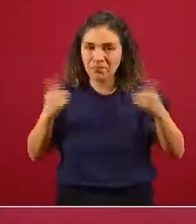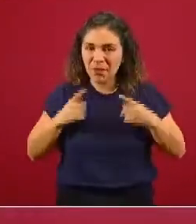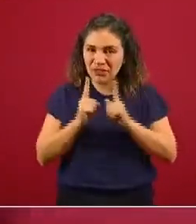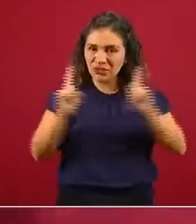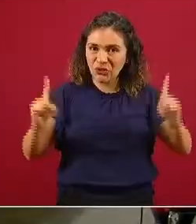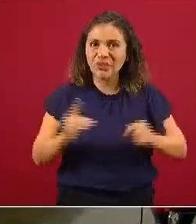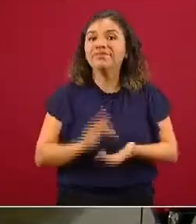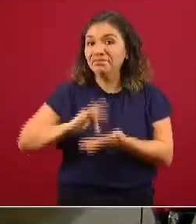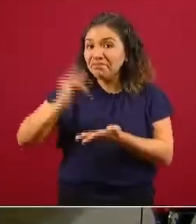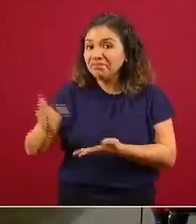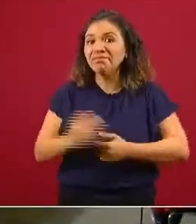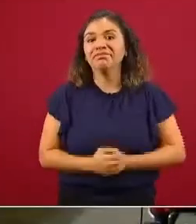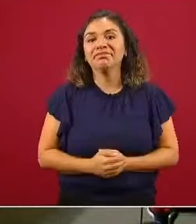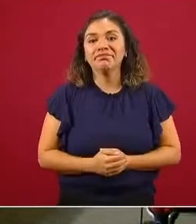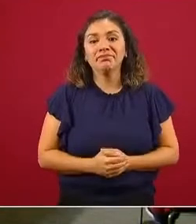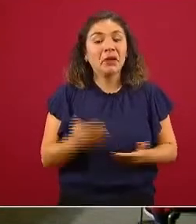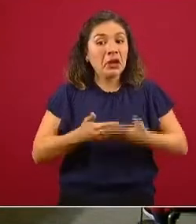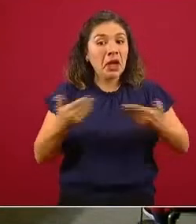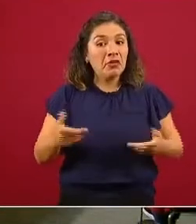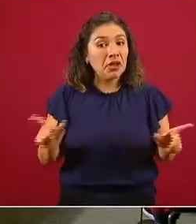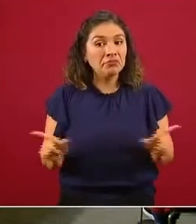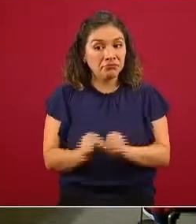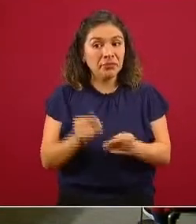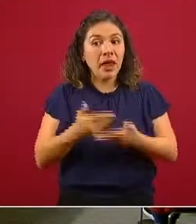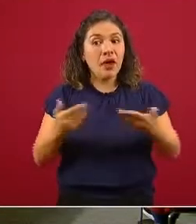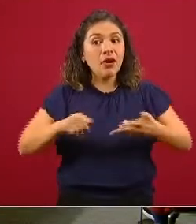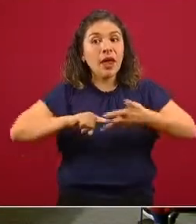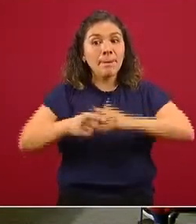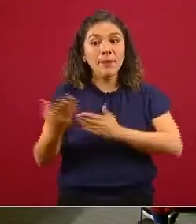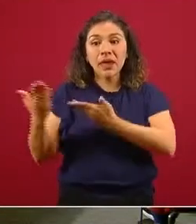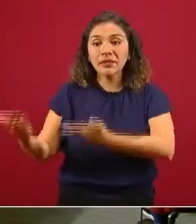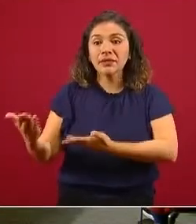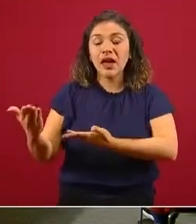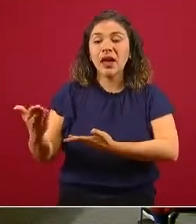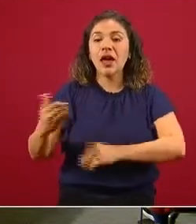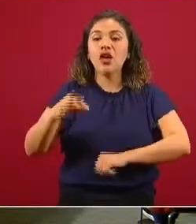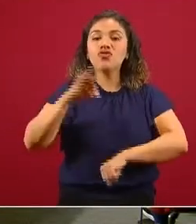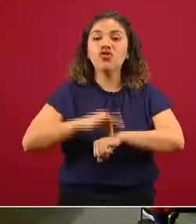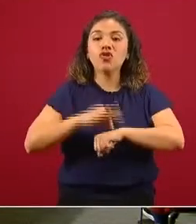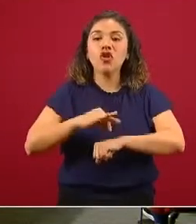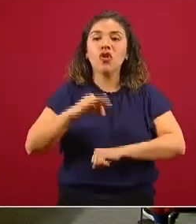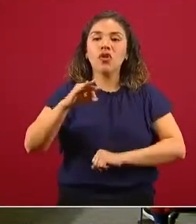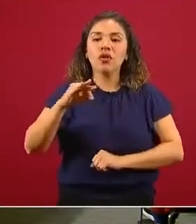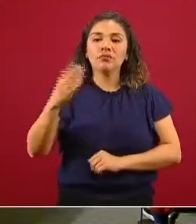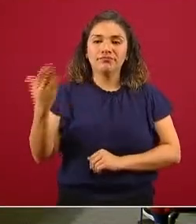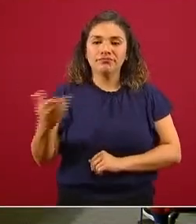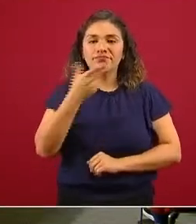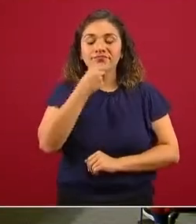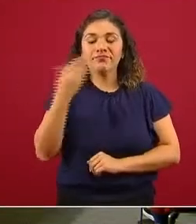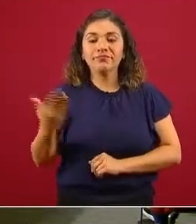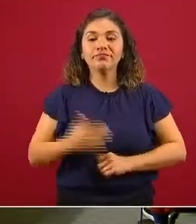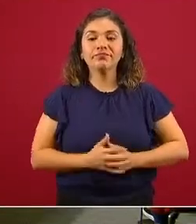Gracias, Susana. Muy bien, lo vamos a dejar aquí y le damos la palabra a el doctor Lehmann.